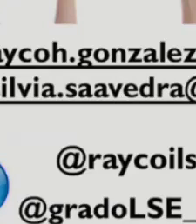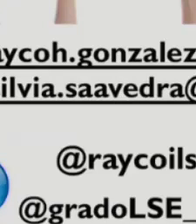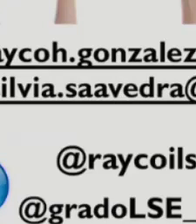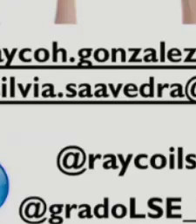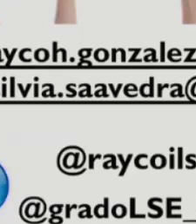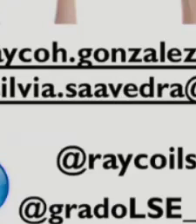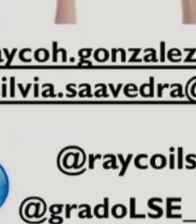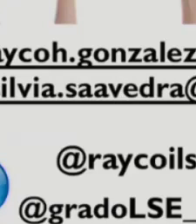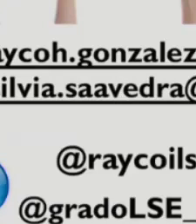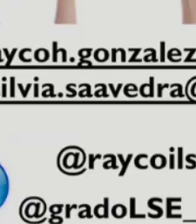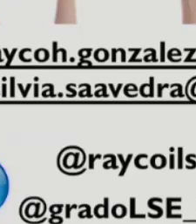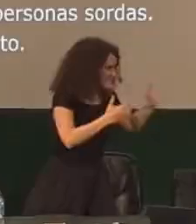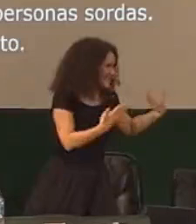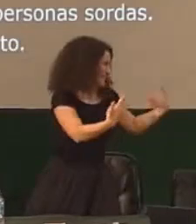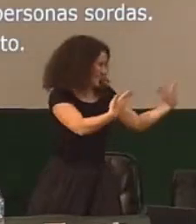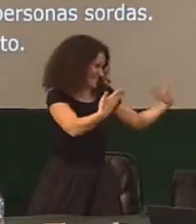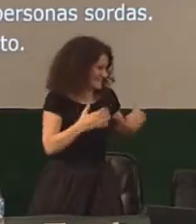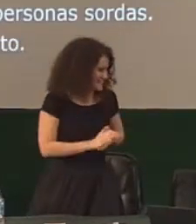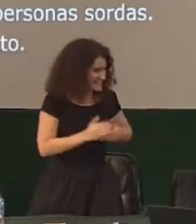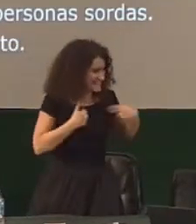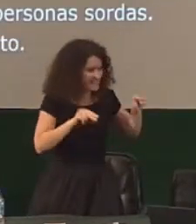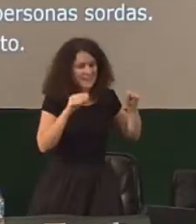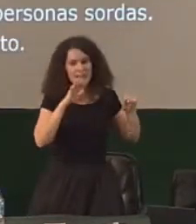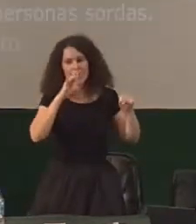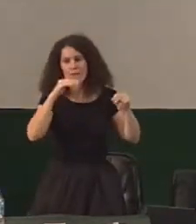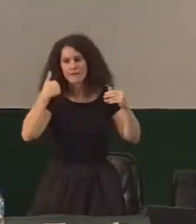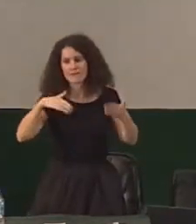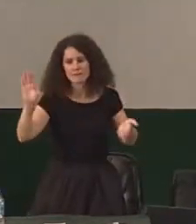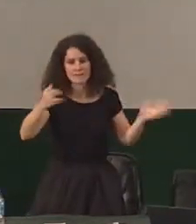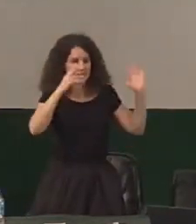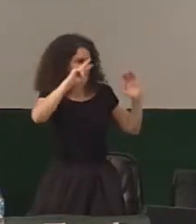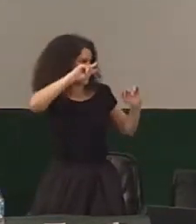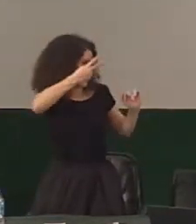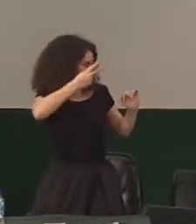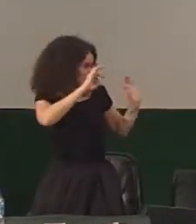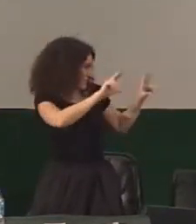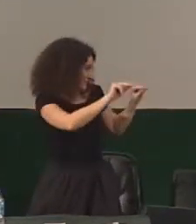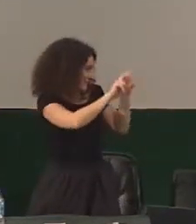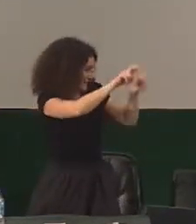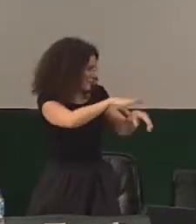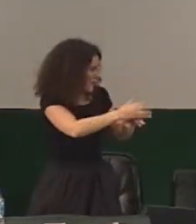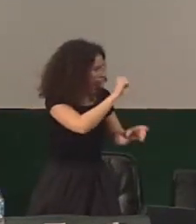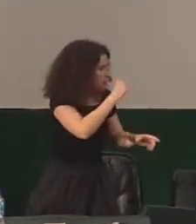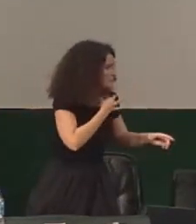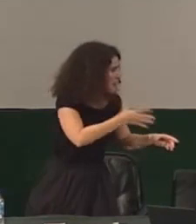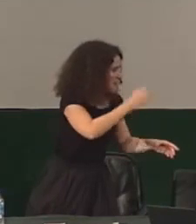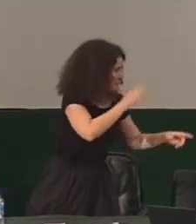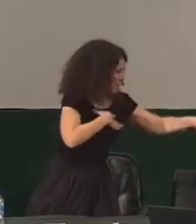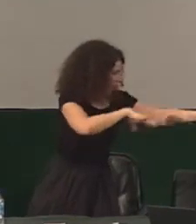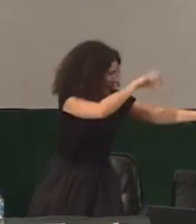Gracias. Os habéis excedido un poquito, pero bueno, no pasa nada. Pues damos paso a la